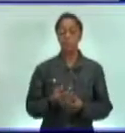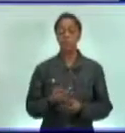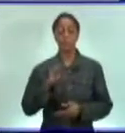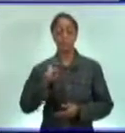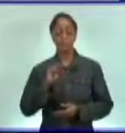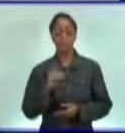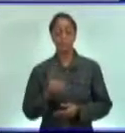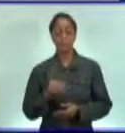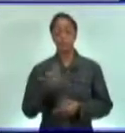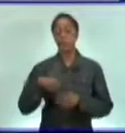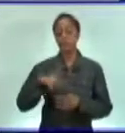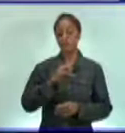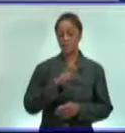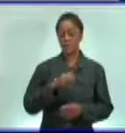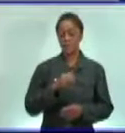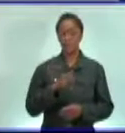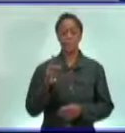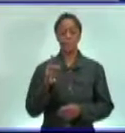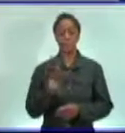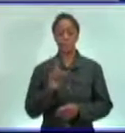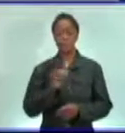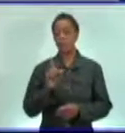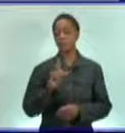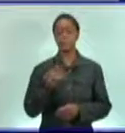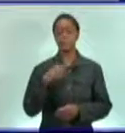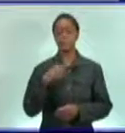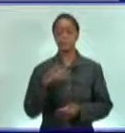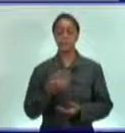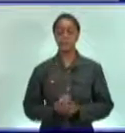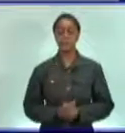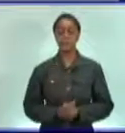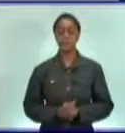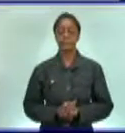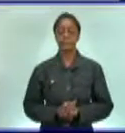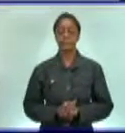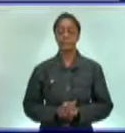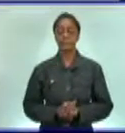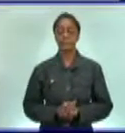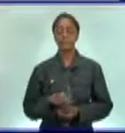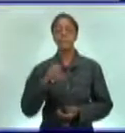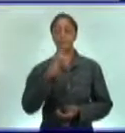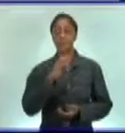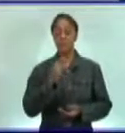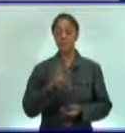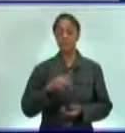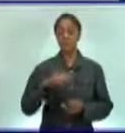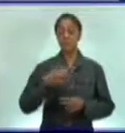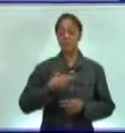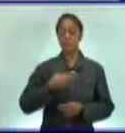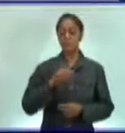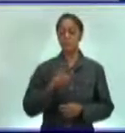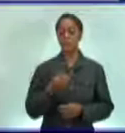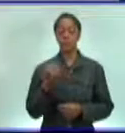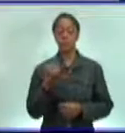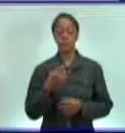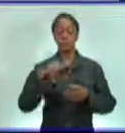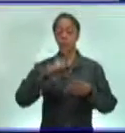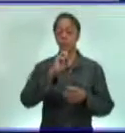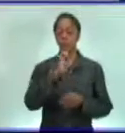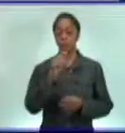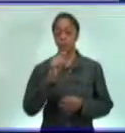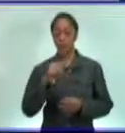hablado, y la célula procariota no lo posee. La célula eucariota posee un orgánulo que